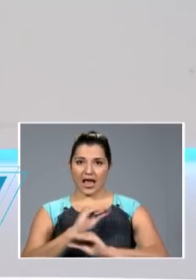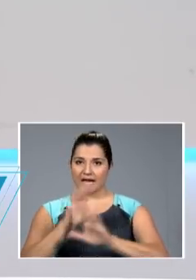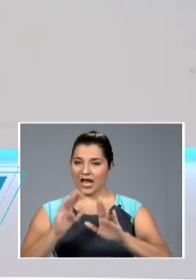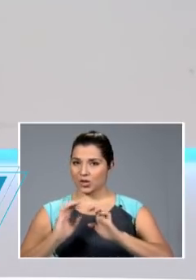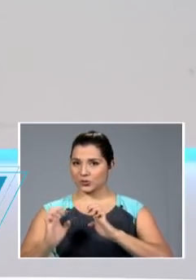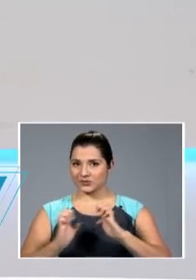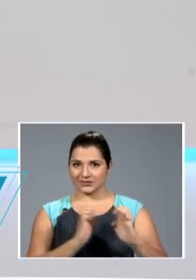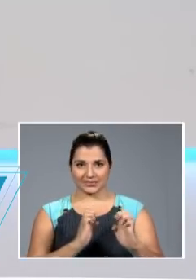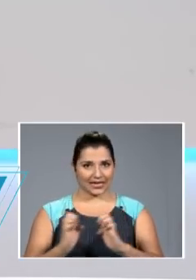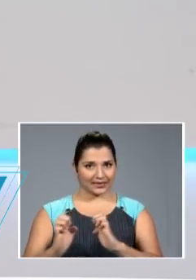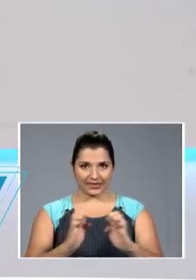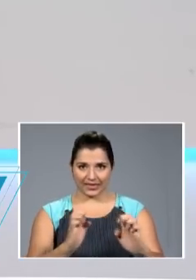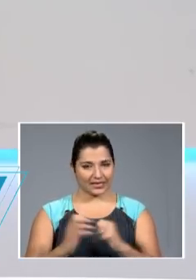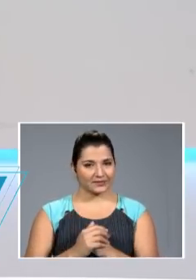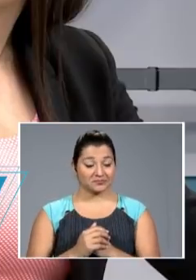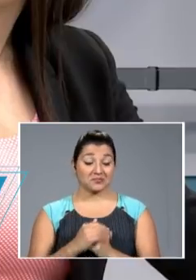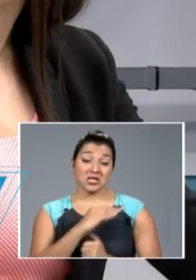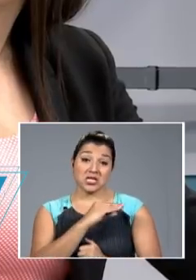se enfrentaron